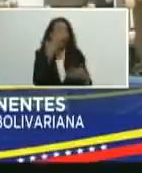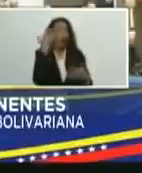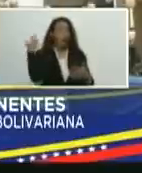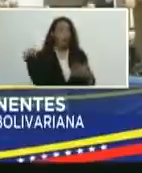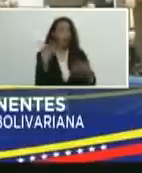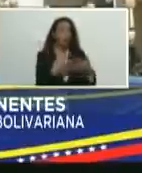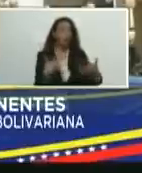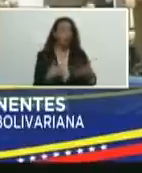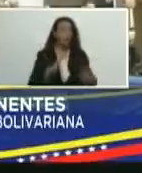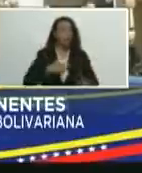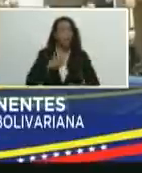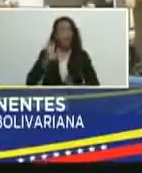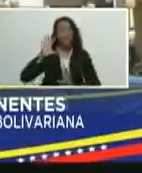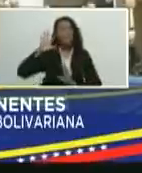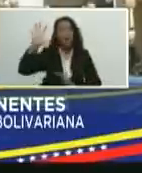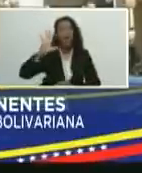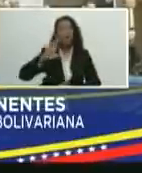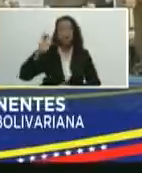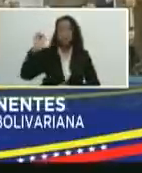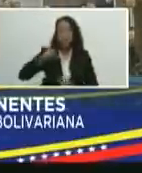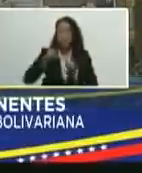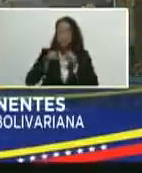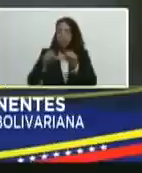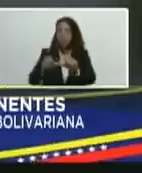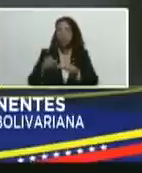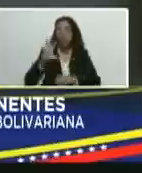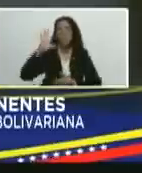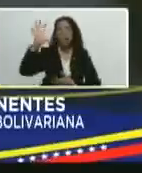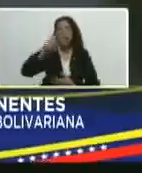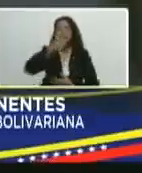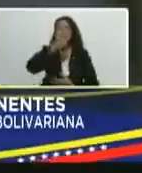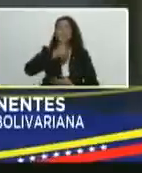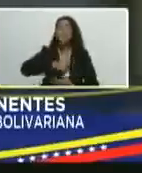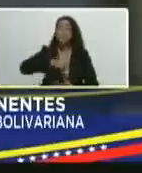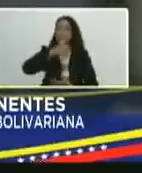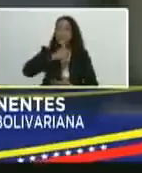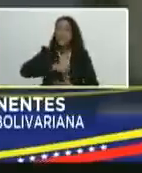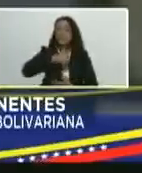para seguir teniendo patria, patria en resistencia,